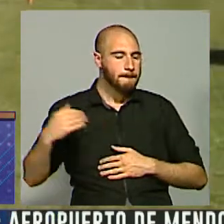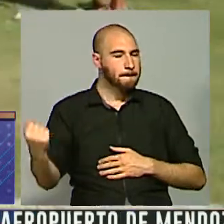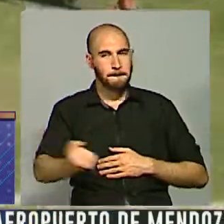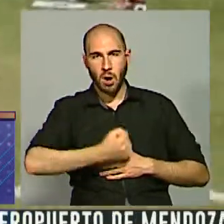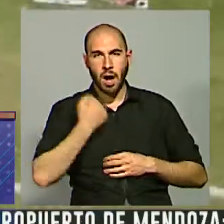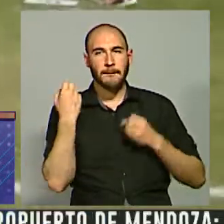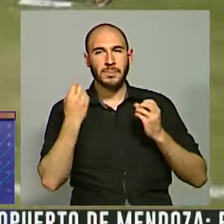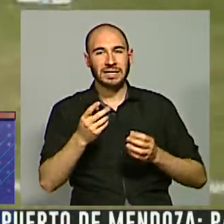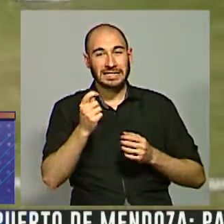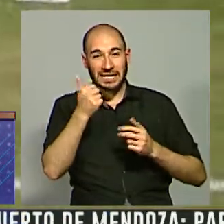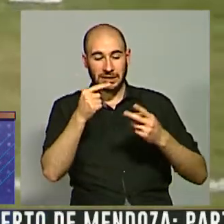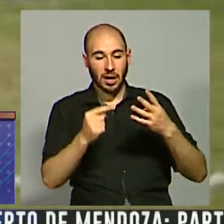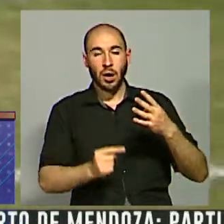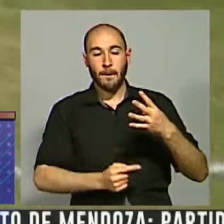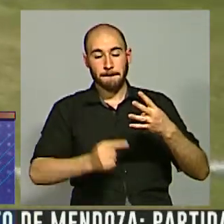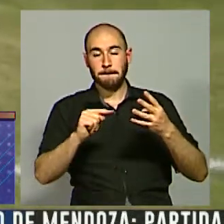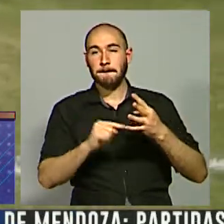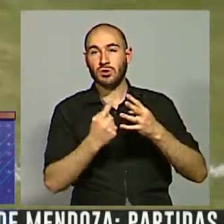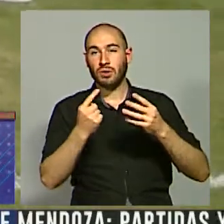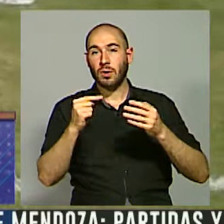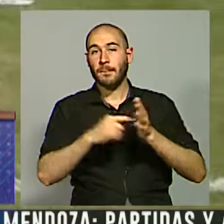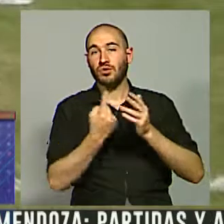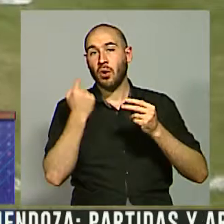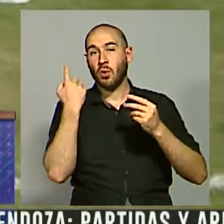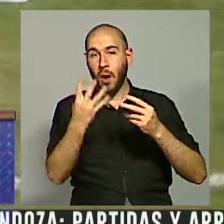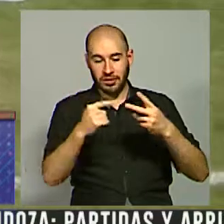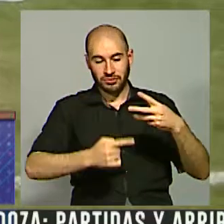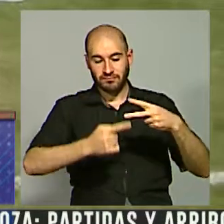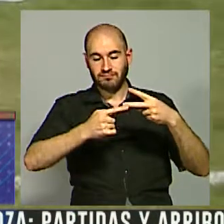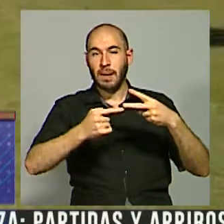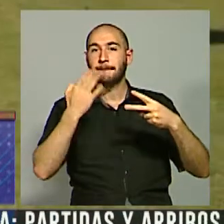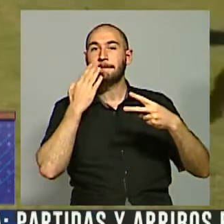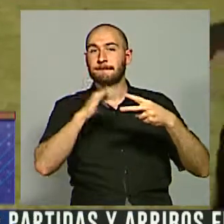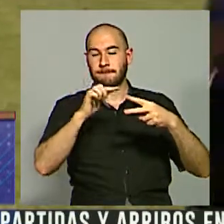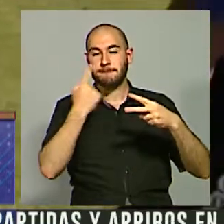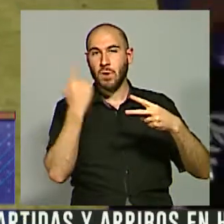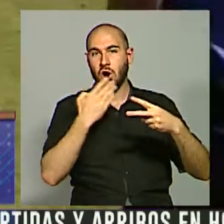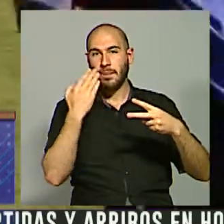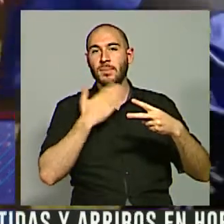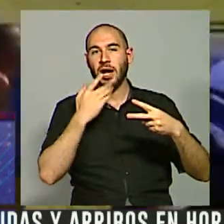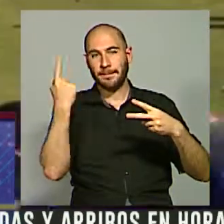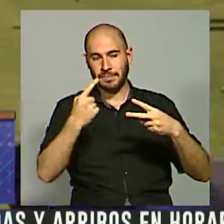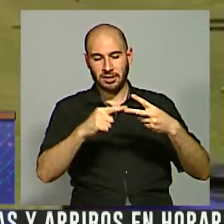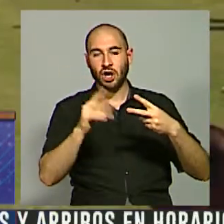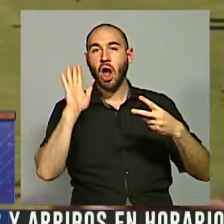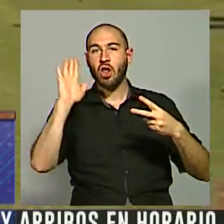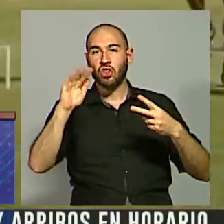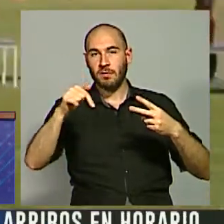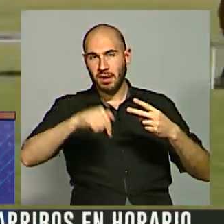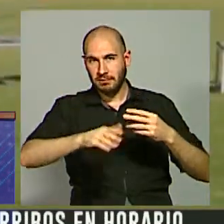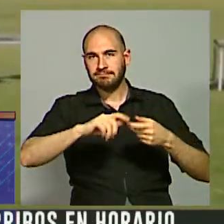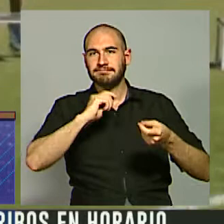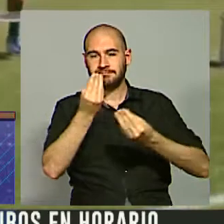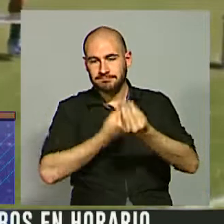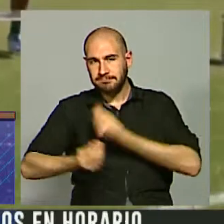en cuenta que están a solamente 4 puntos del líder, el conjunto de Boca Juniors. Un Godoy Cruz que va a plantearse, a partir de algunos